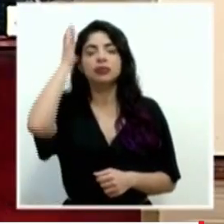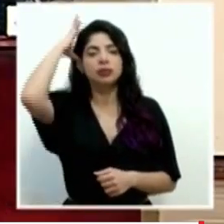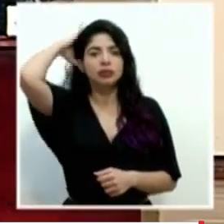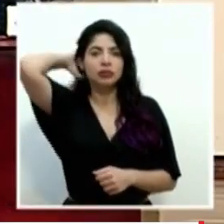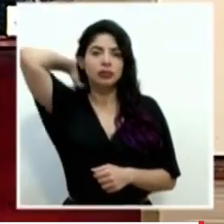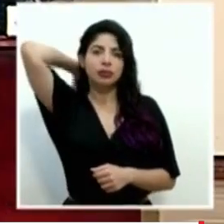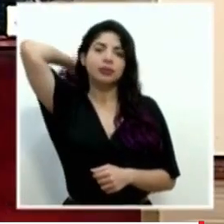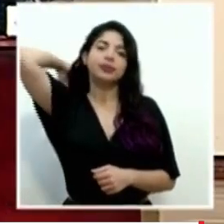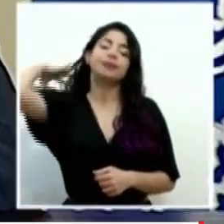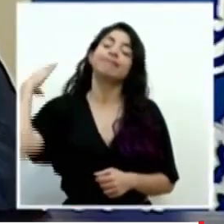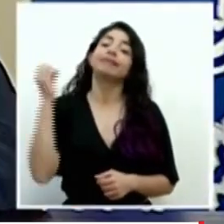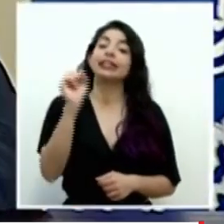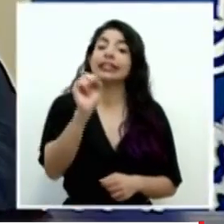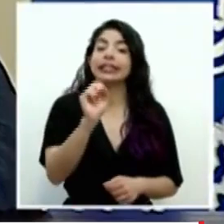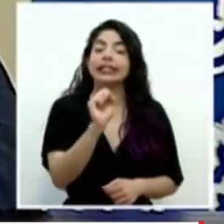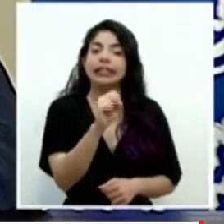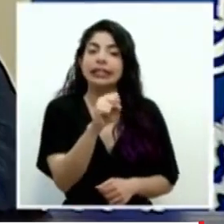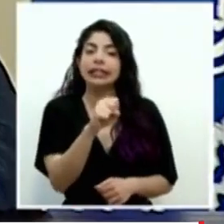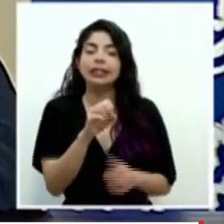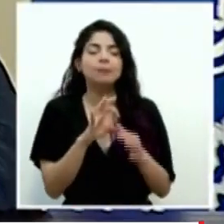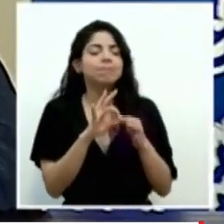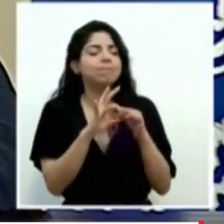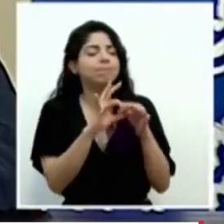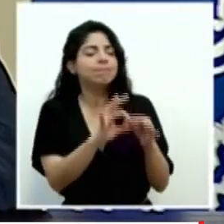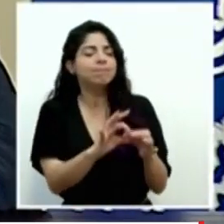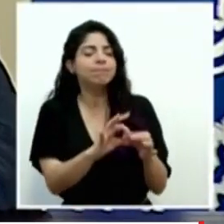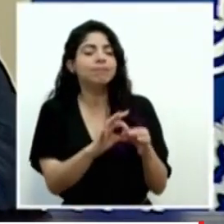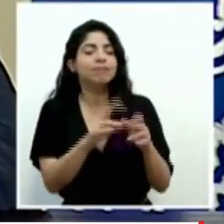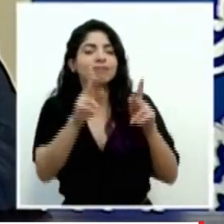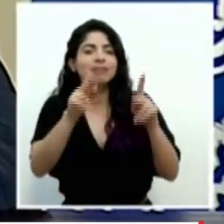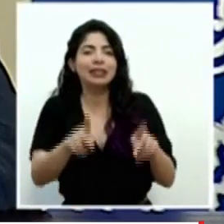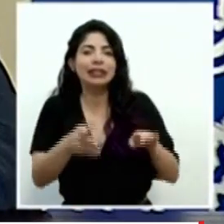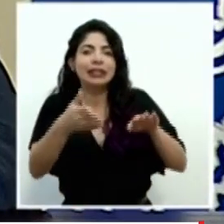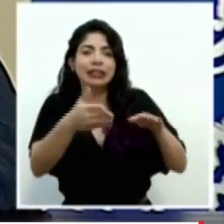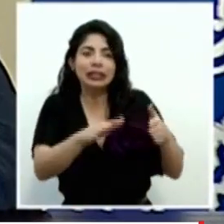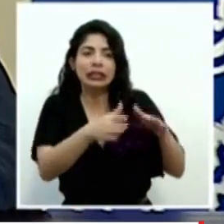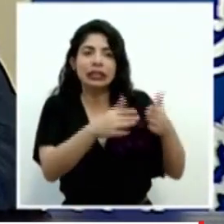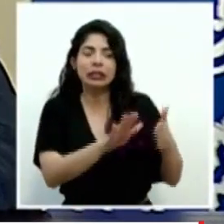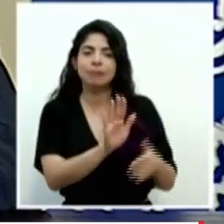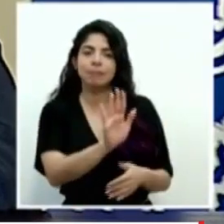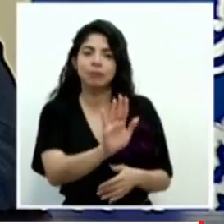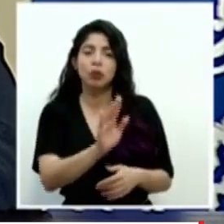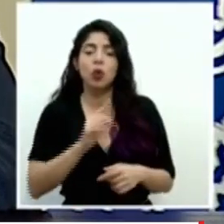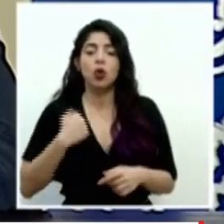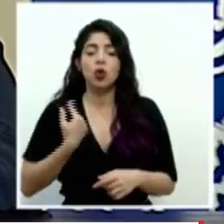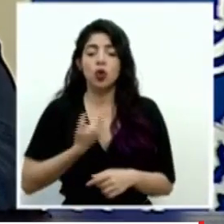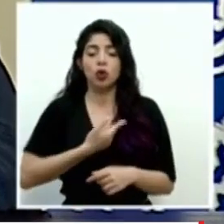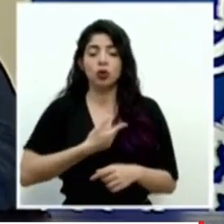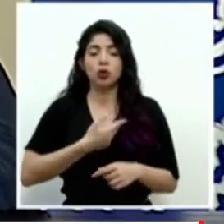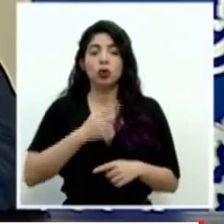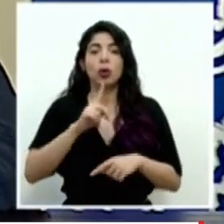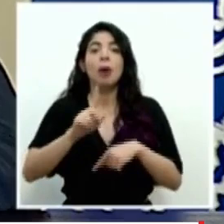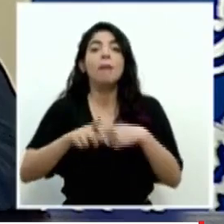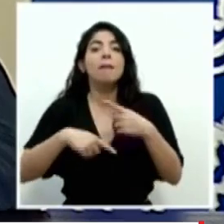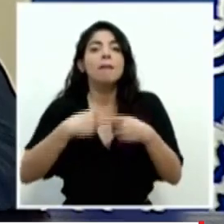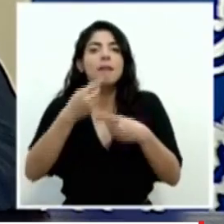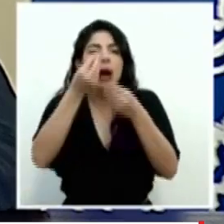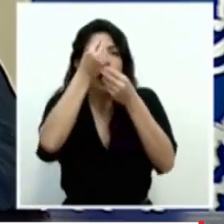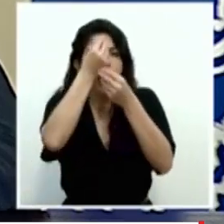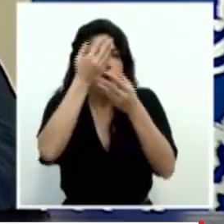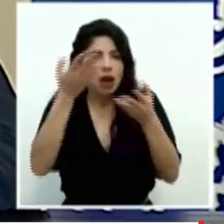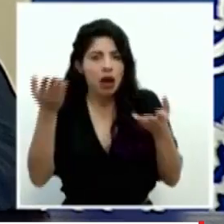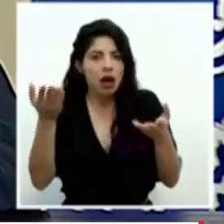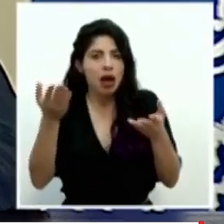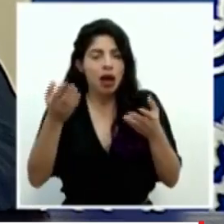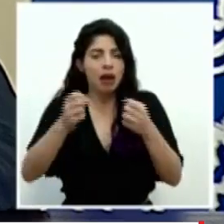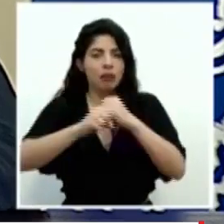Sí. Sí, con respecto al asunto de los fallecidos, don David, vamos a referirnos o vamos a darlo a conocer en el